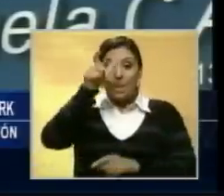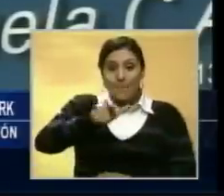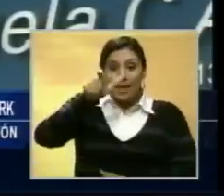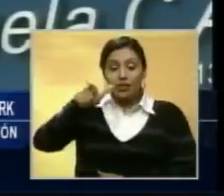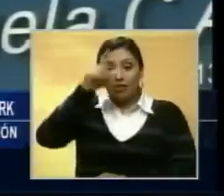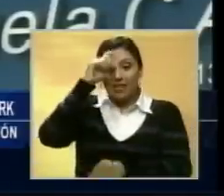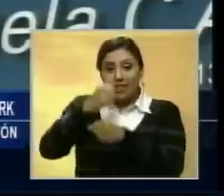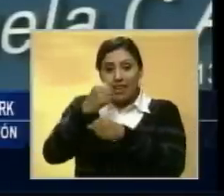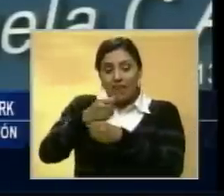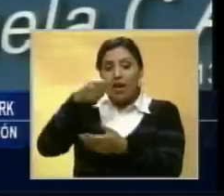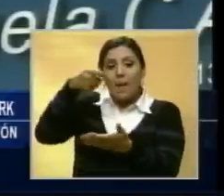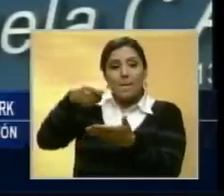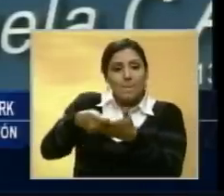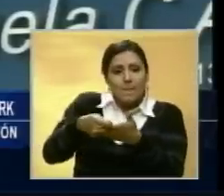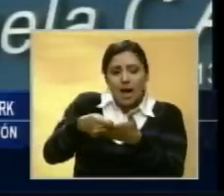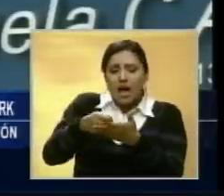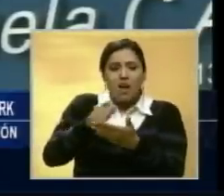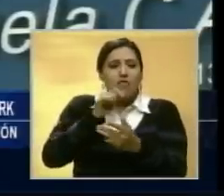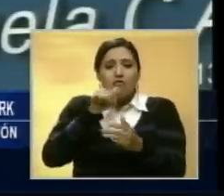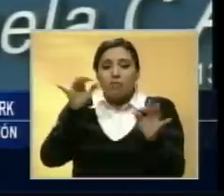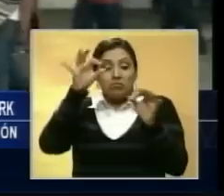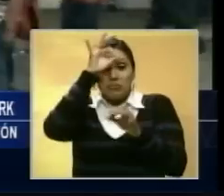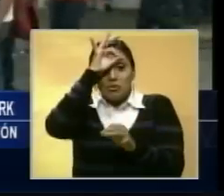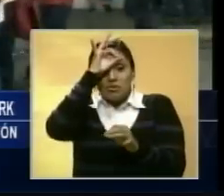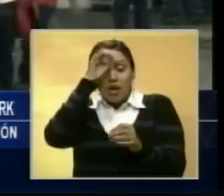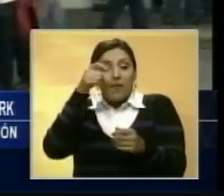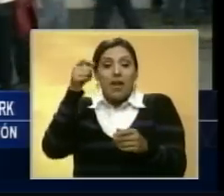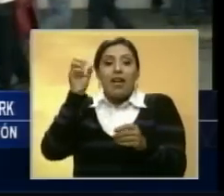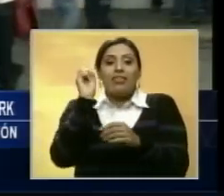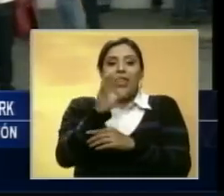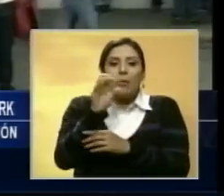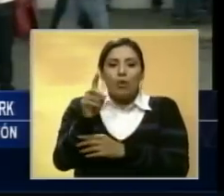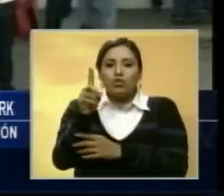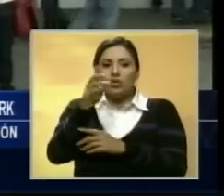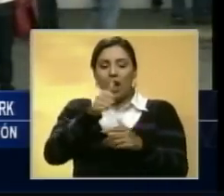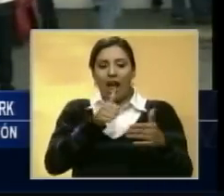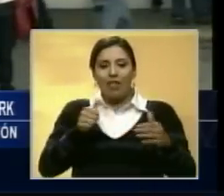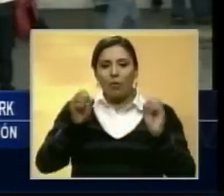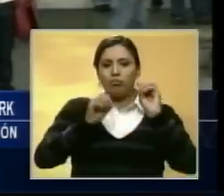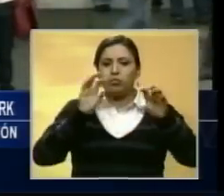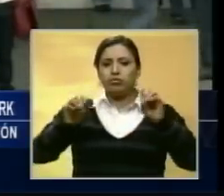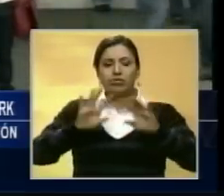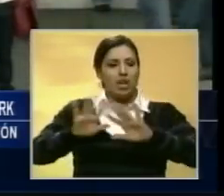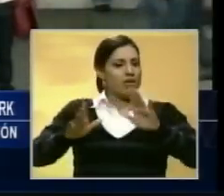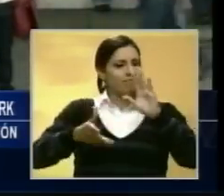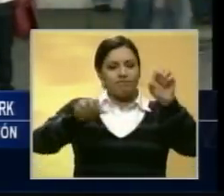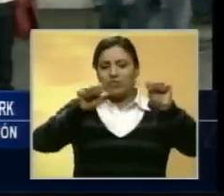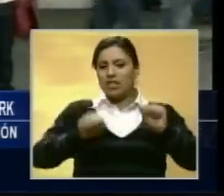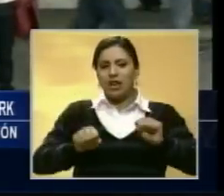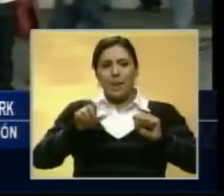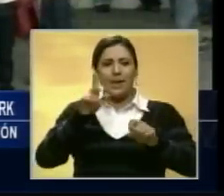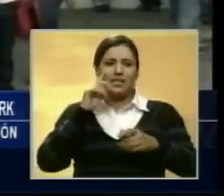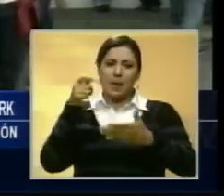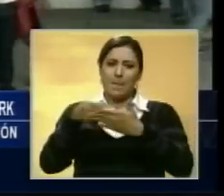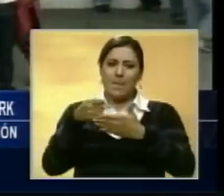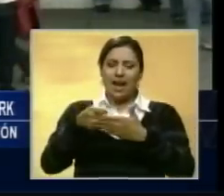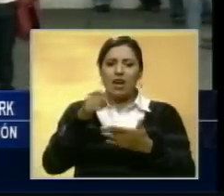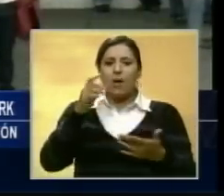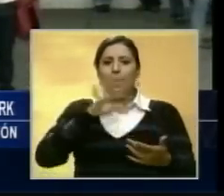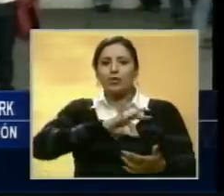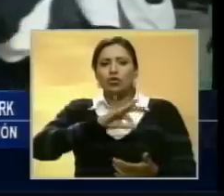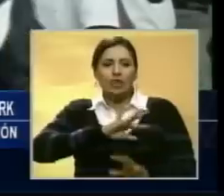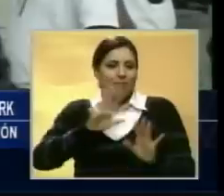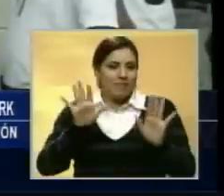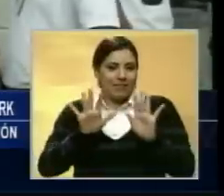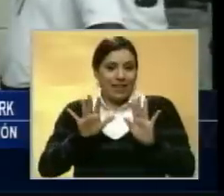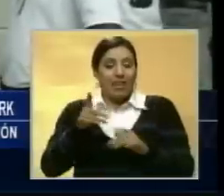de la empresa recibió sin ningún tipo de información el depósito de dinero en sus cuentas, por lo que presumen se trate del pago de prestaciones